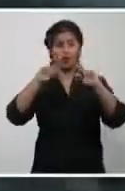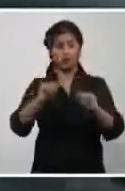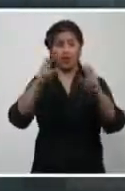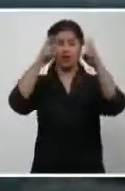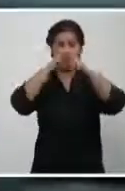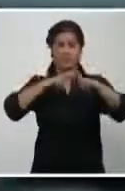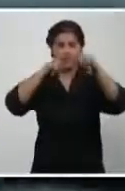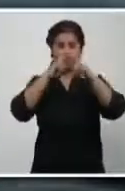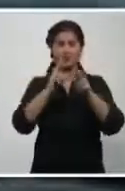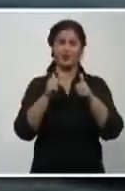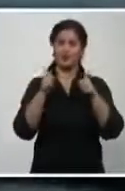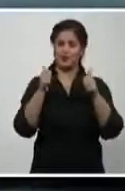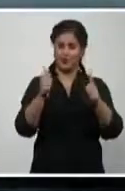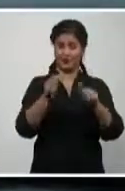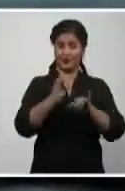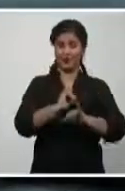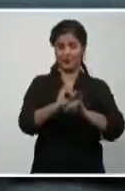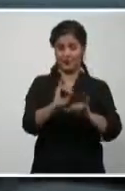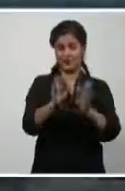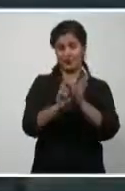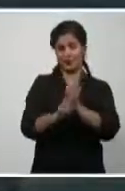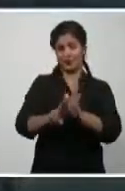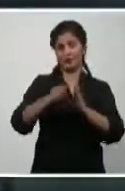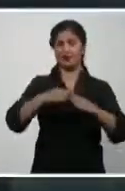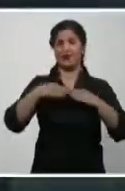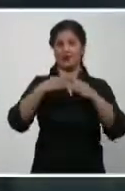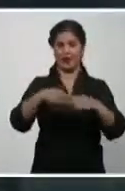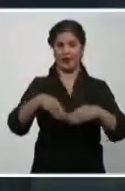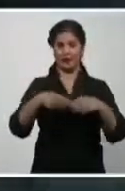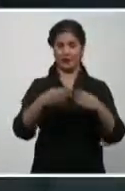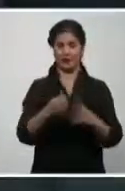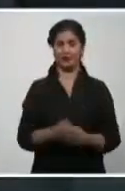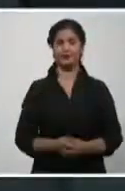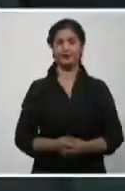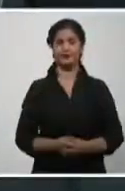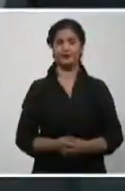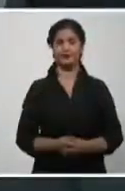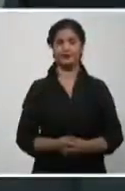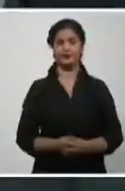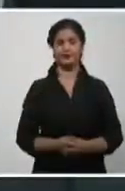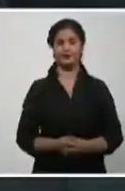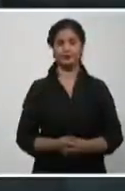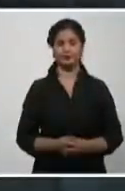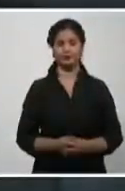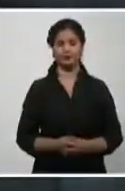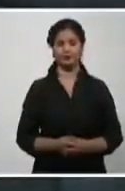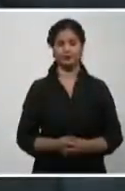puede. Desde Granma, Lisette Márquez, Sistema Informativo de la Televisión Cubana.